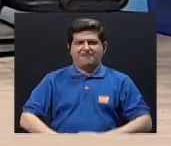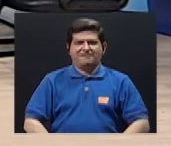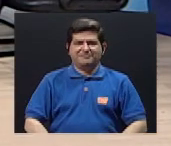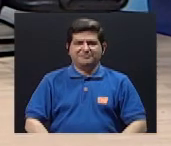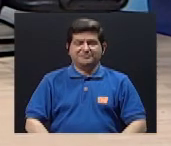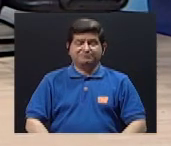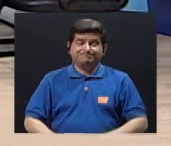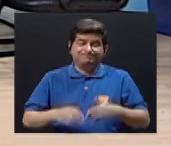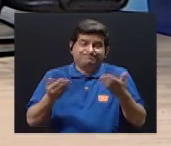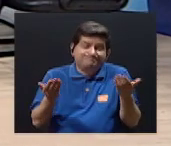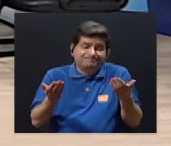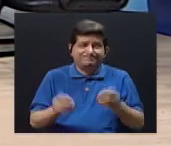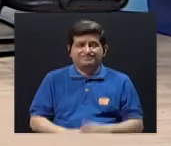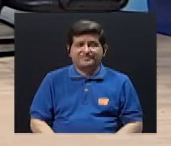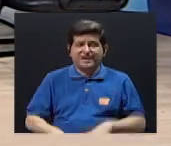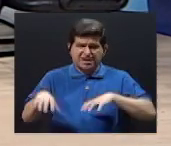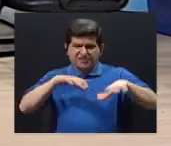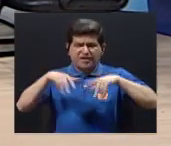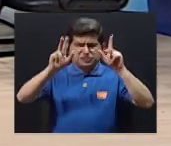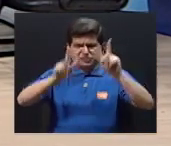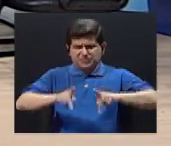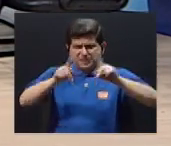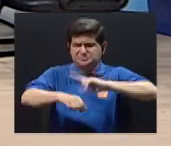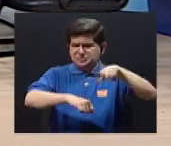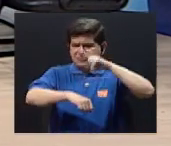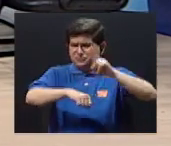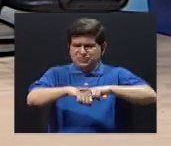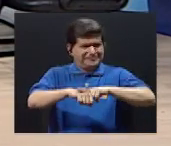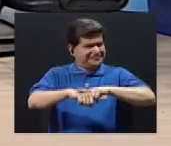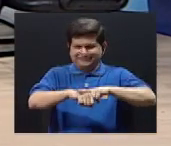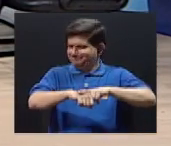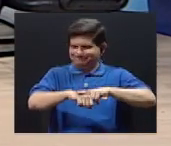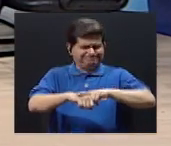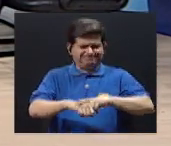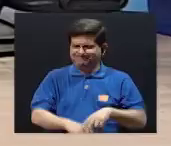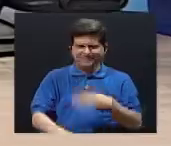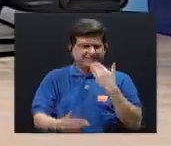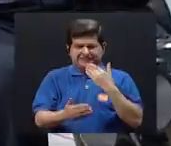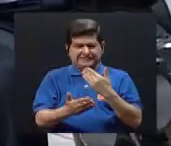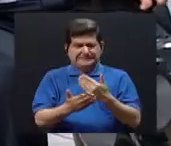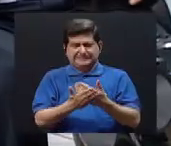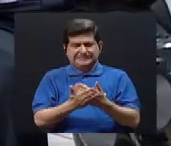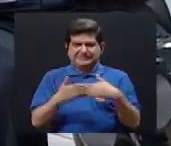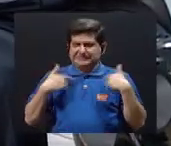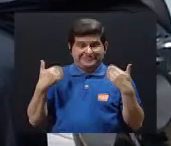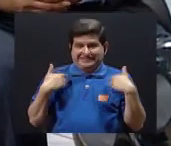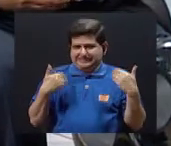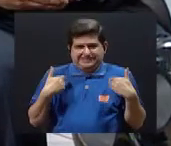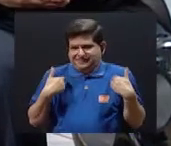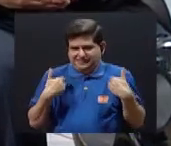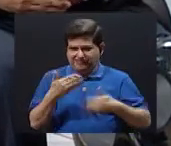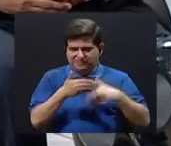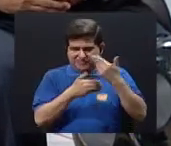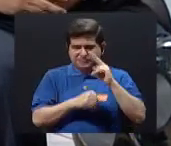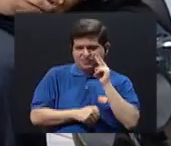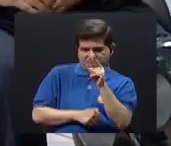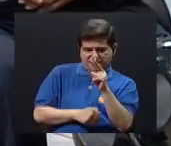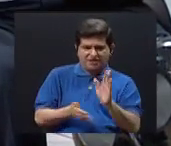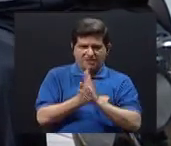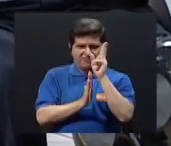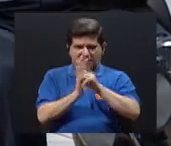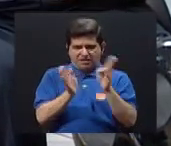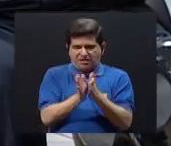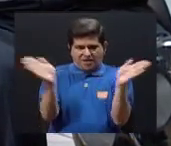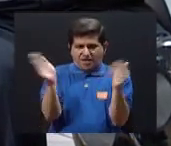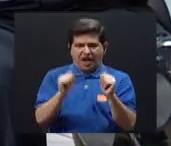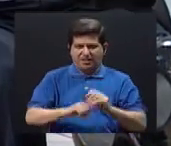temas y que, bueno, las reacciones de la gente por lo general no son como muy amenas, ¿verdad?, muy felices después de